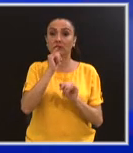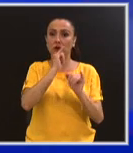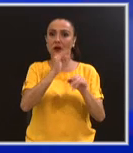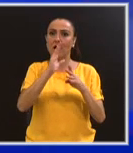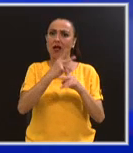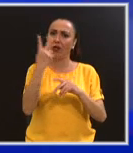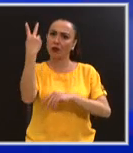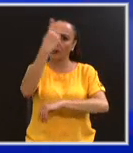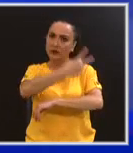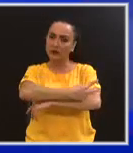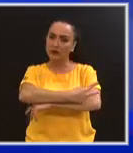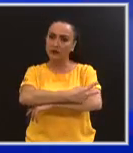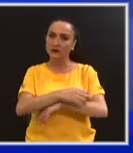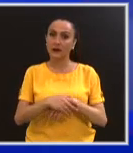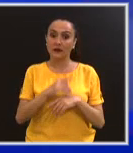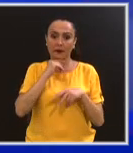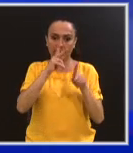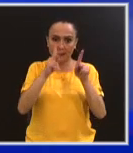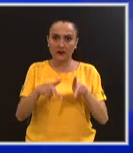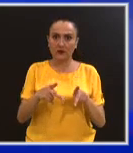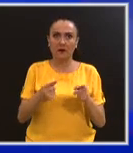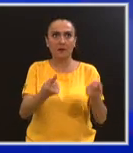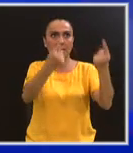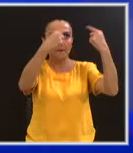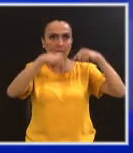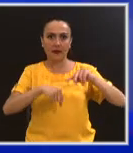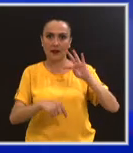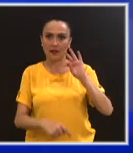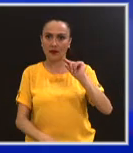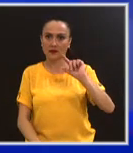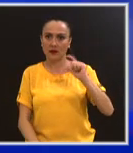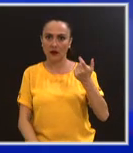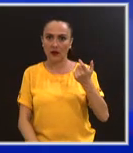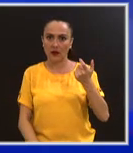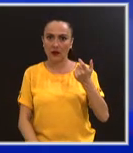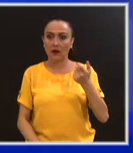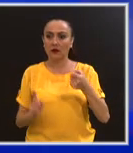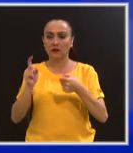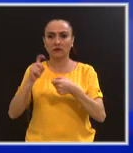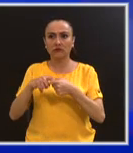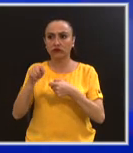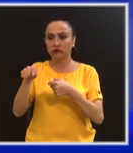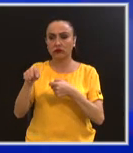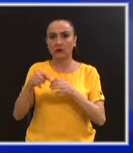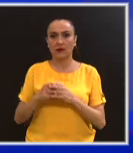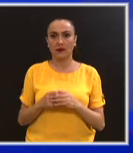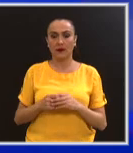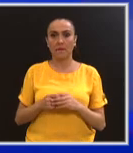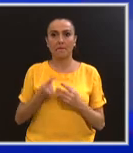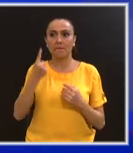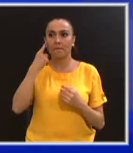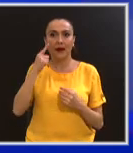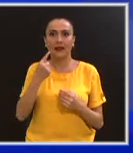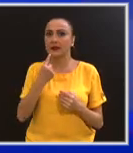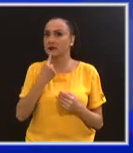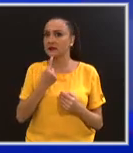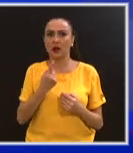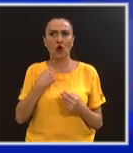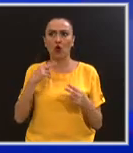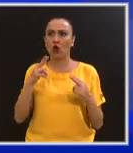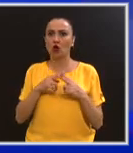cada dos días por parte de personas que vienen aquí al registro civil ente adscrito al tribunal su supremo de elecciones para alegar que